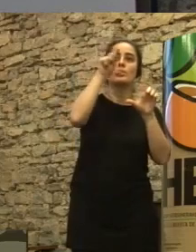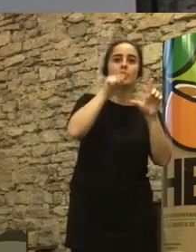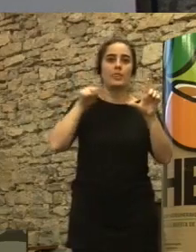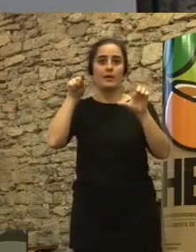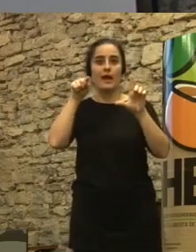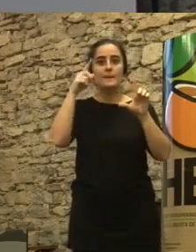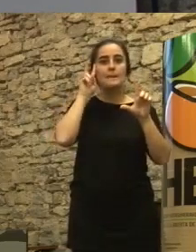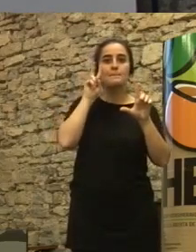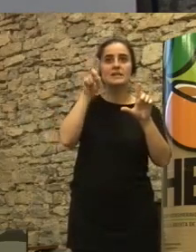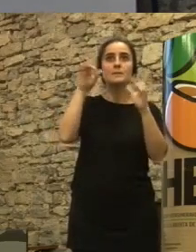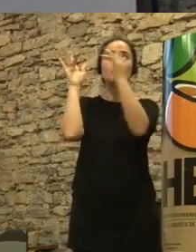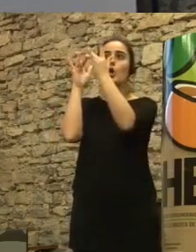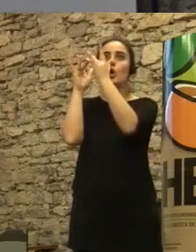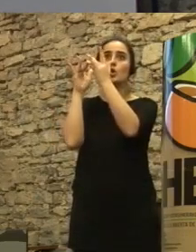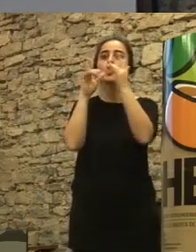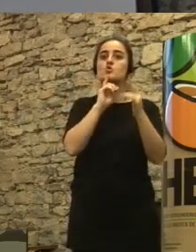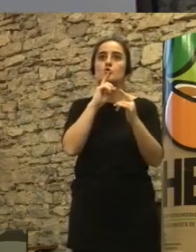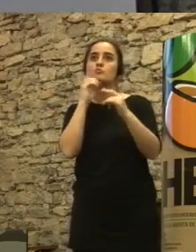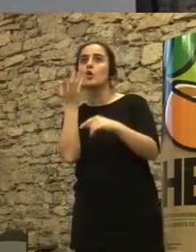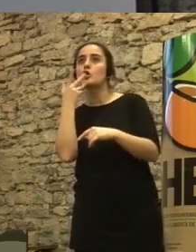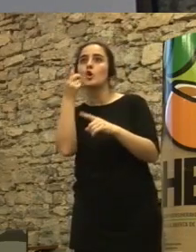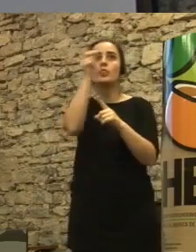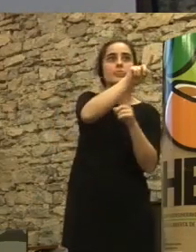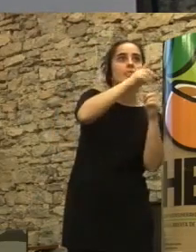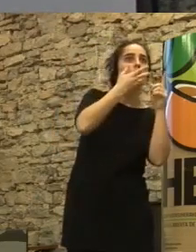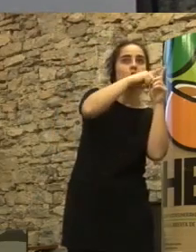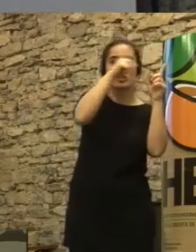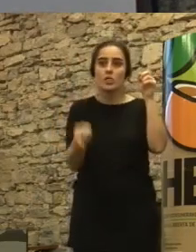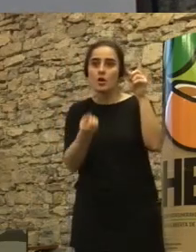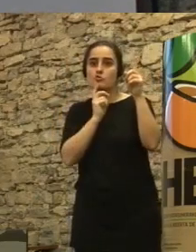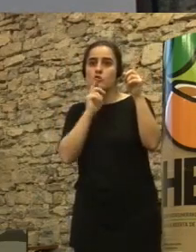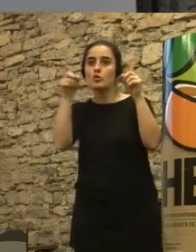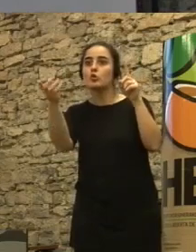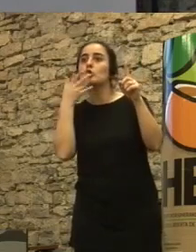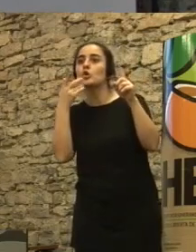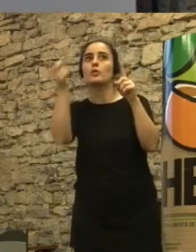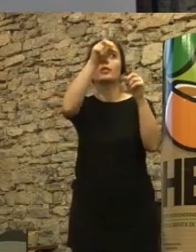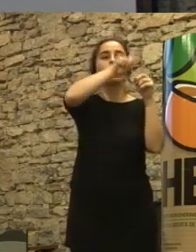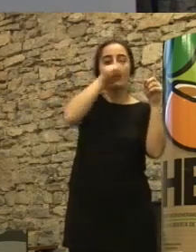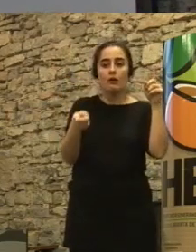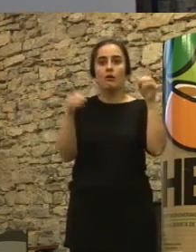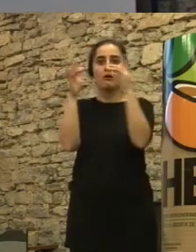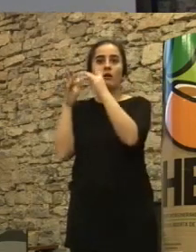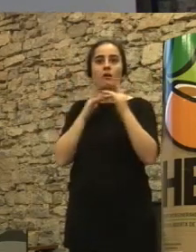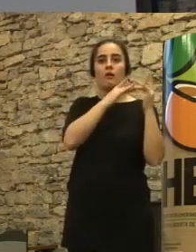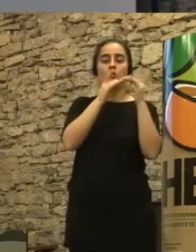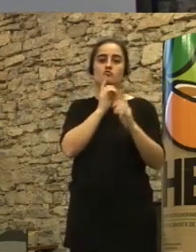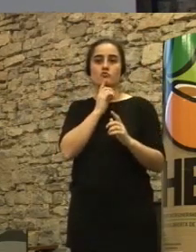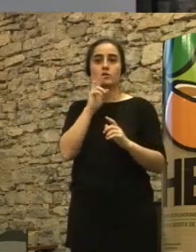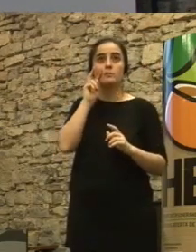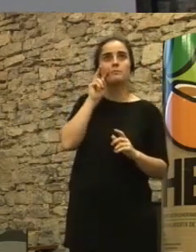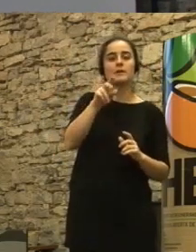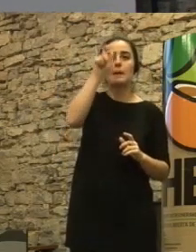ligados entre ellos, quién conoce a quién, tú con él con él, y se ven las personas que